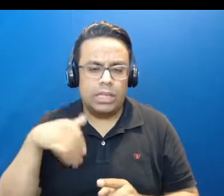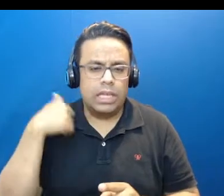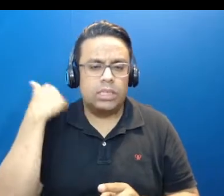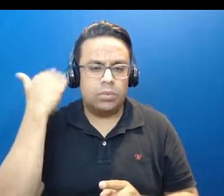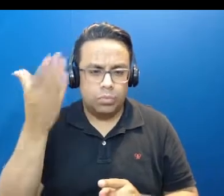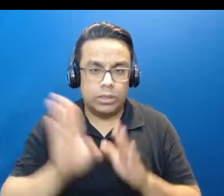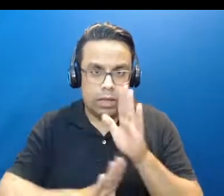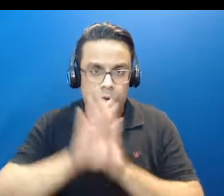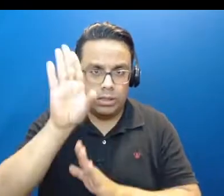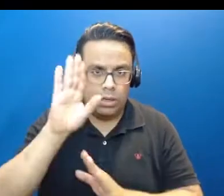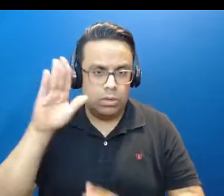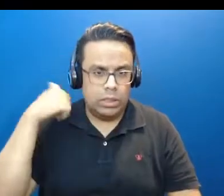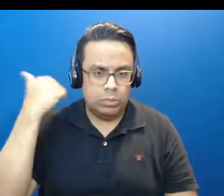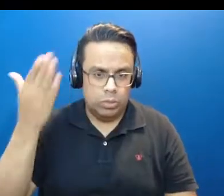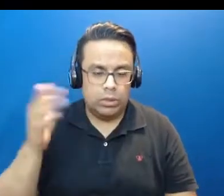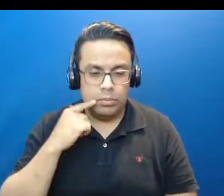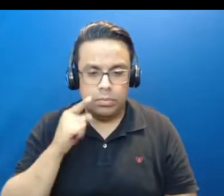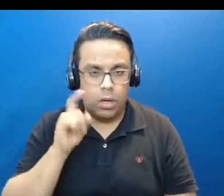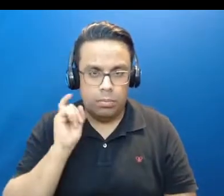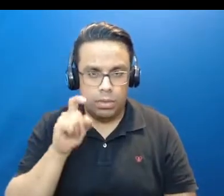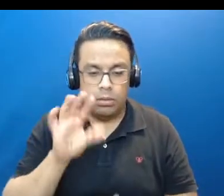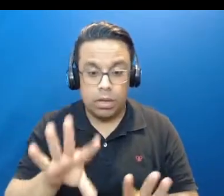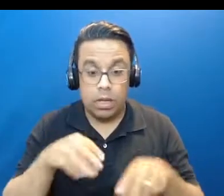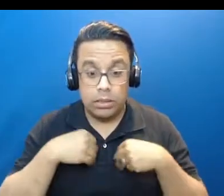más avanzado. Voy a aceptar aquí.